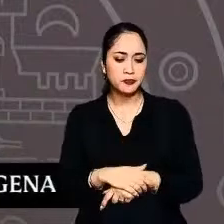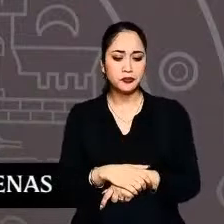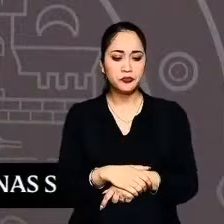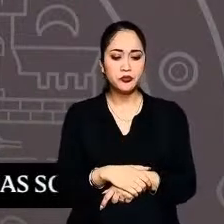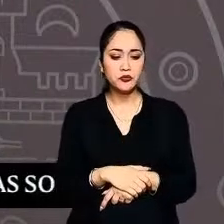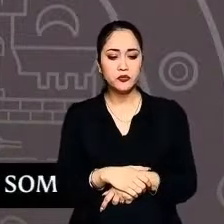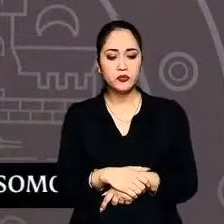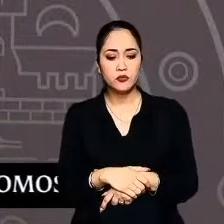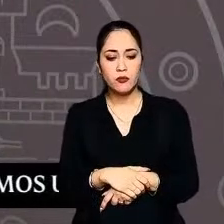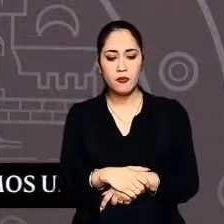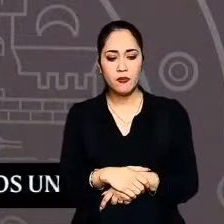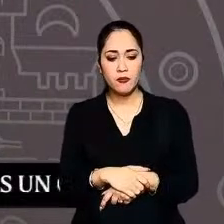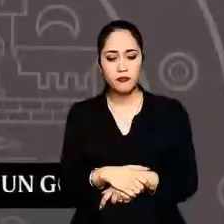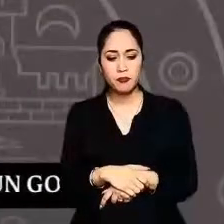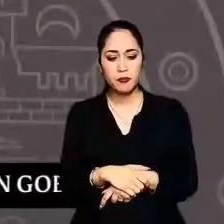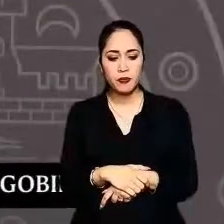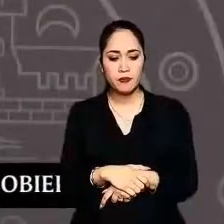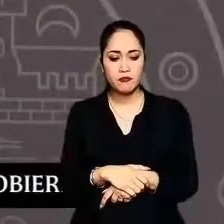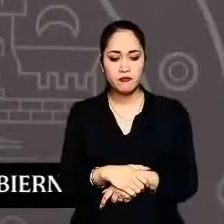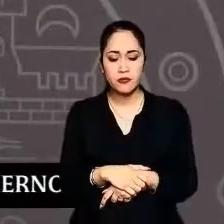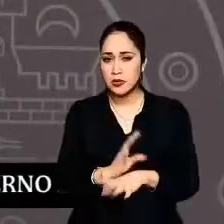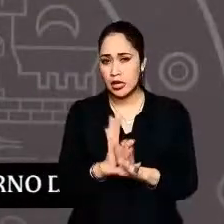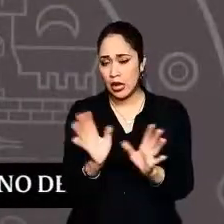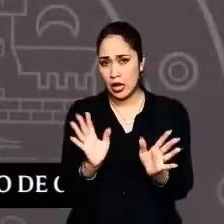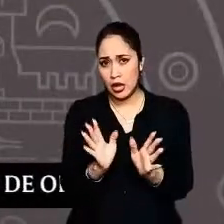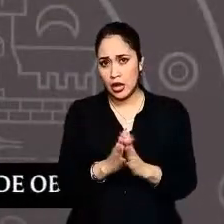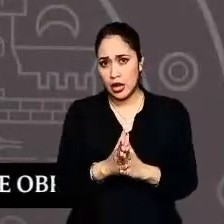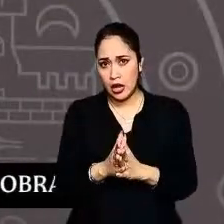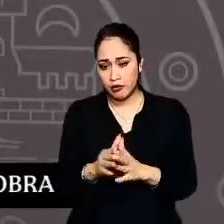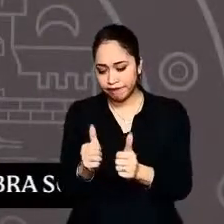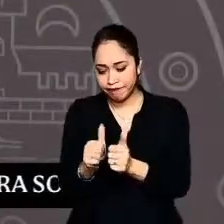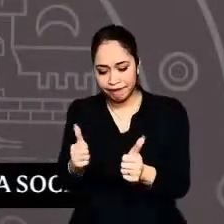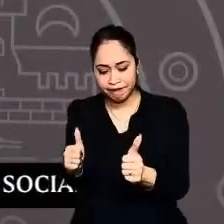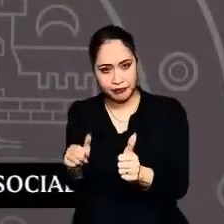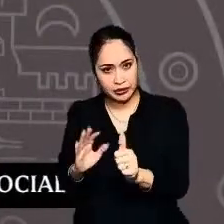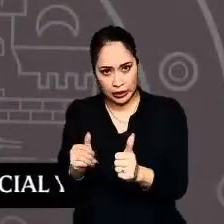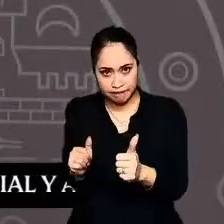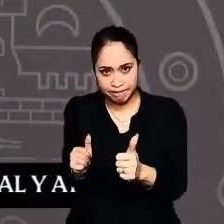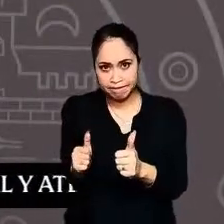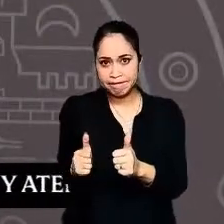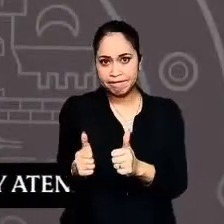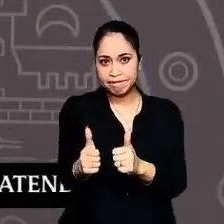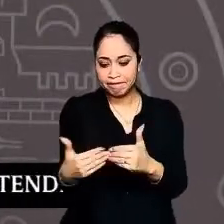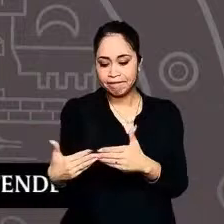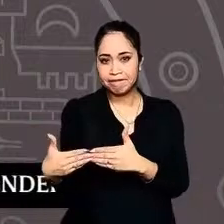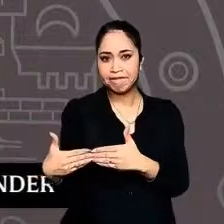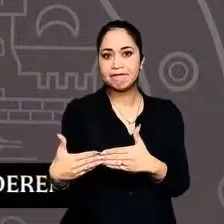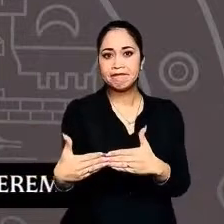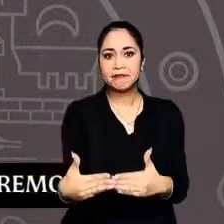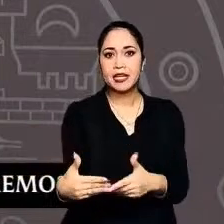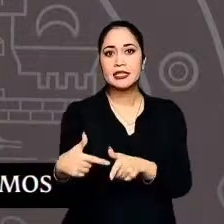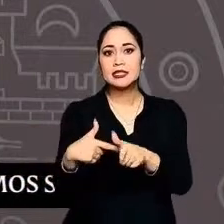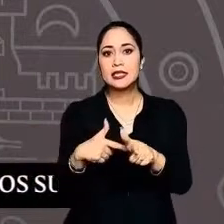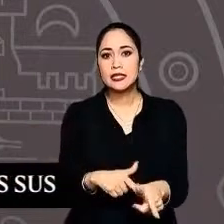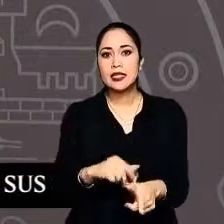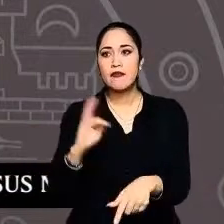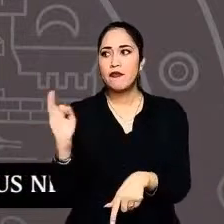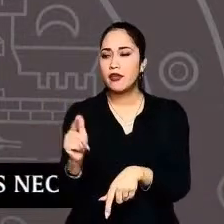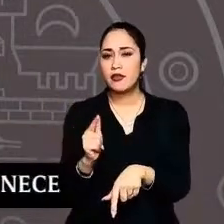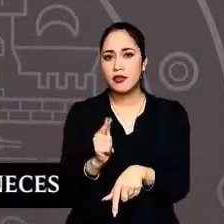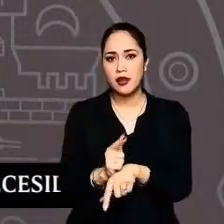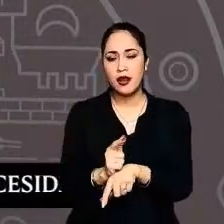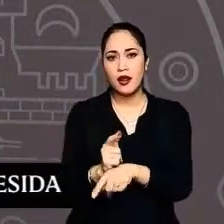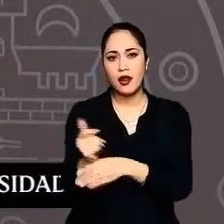Vamos a eliminar el rezago, vamos a eliminar el rezago. Así nos venga de la federación o nosotros mismos vamos a meterle